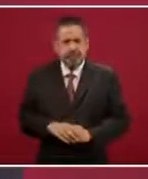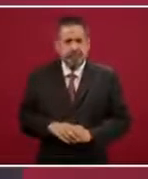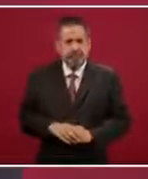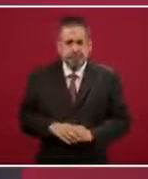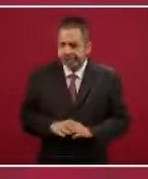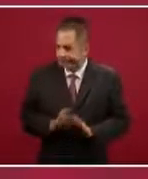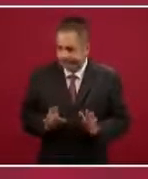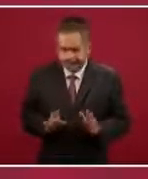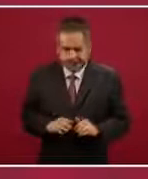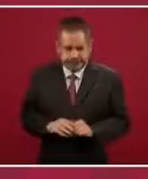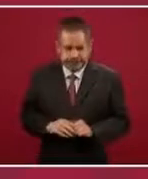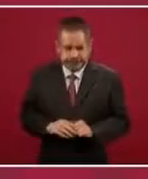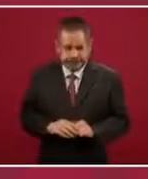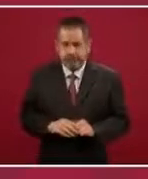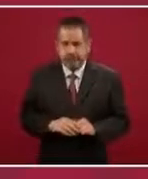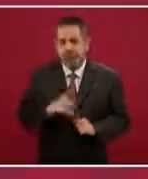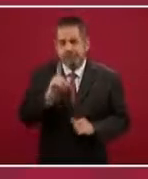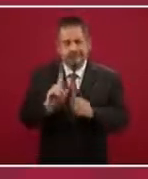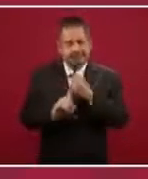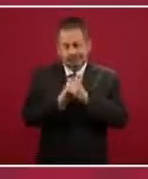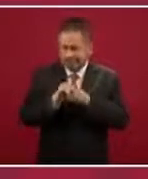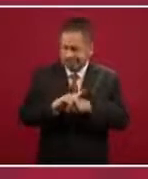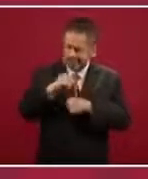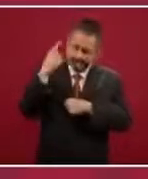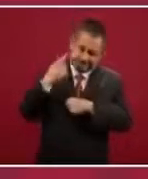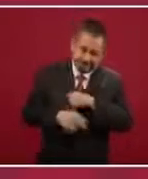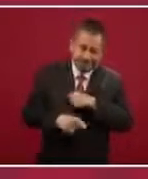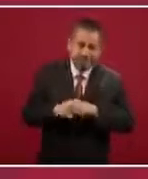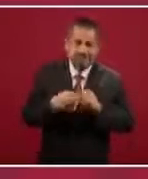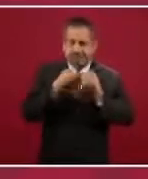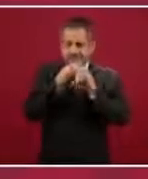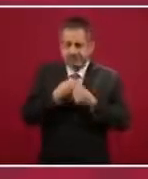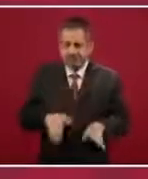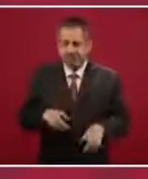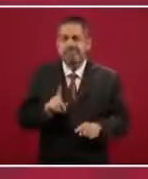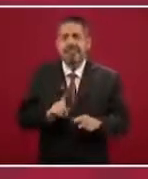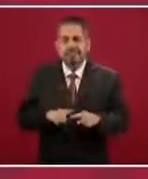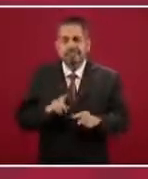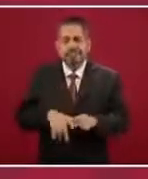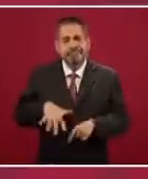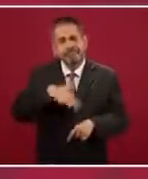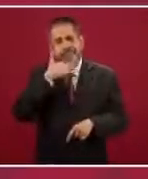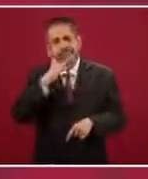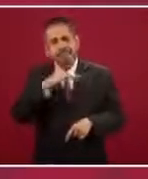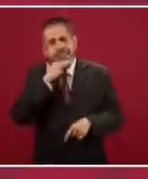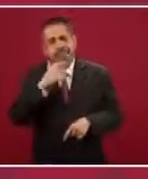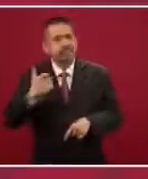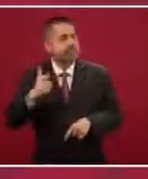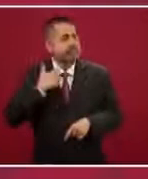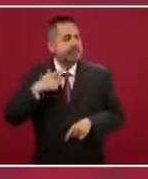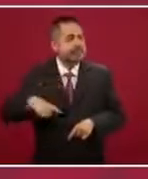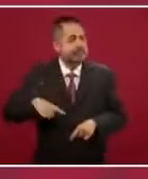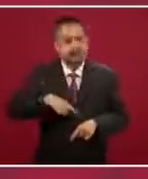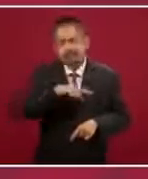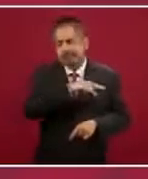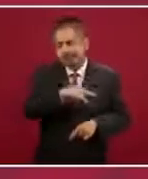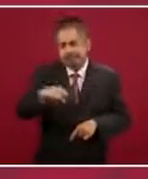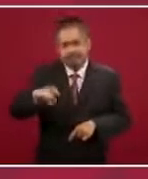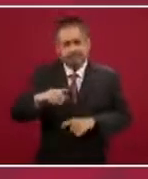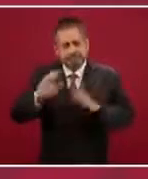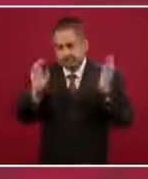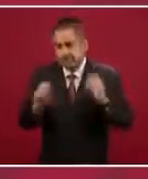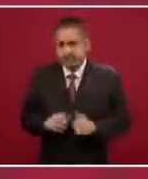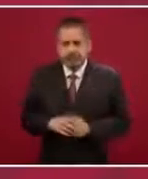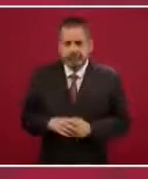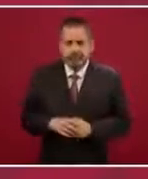Nada dañó más a México que la deshonestidad de los gobernantes. ¿Por